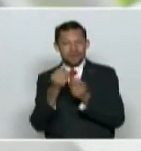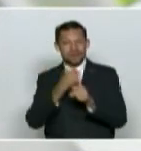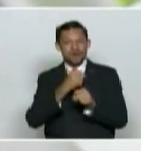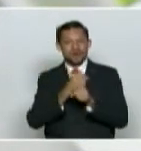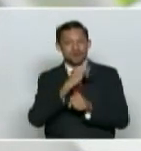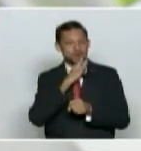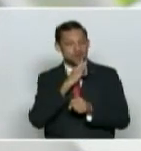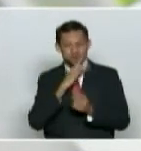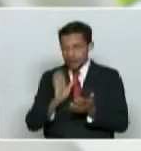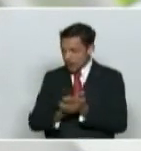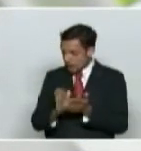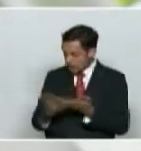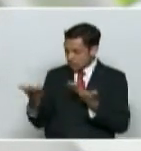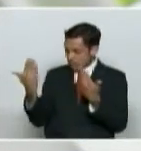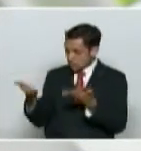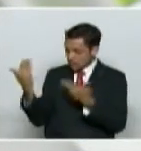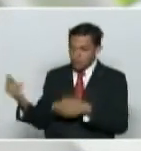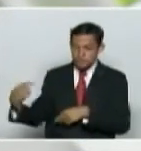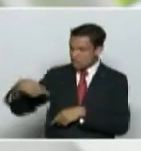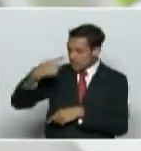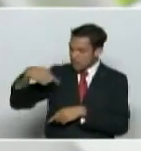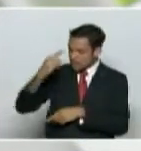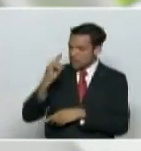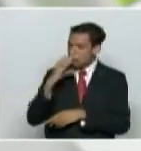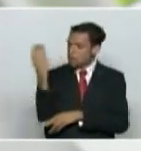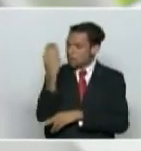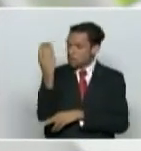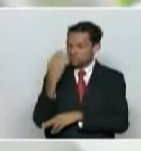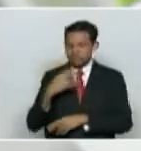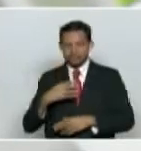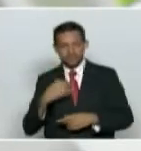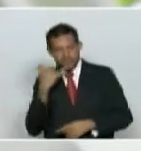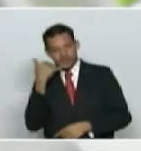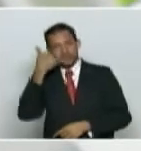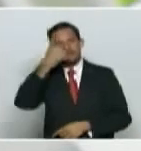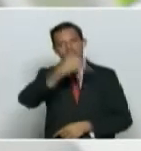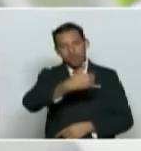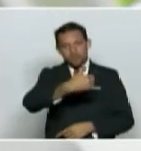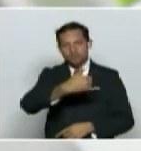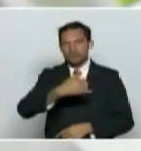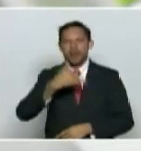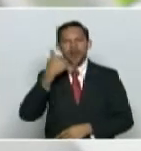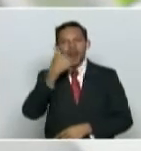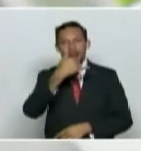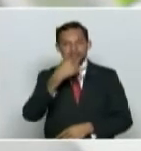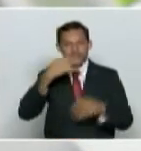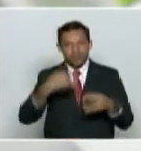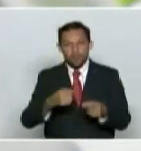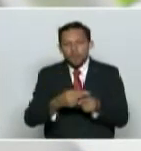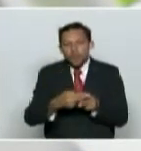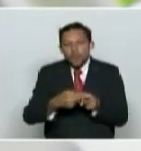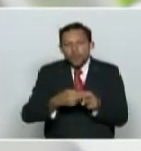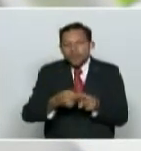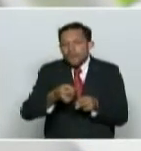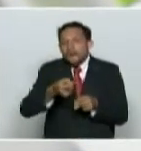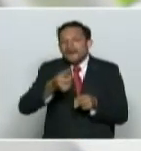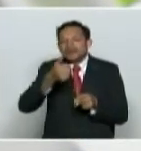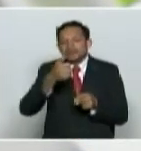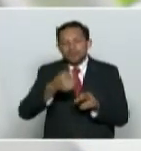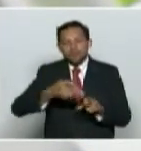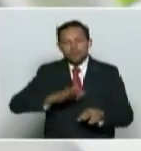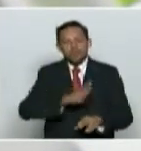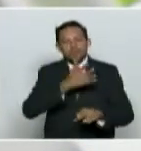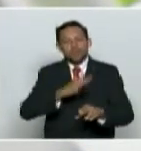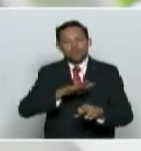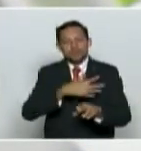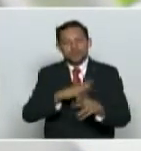y se me presentó la oportunidad y me llamé aquí a Colombia y me comunicaron que esto iba a ser prontico, y unos